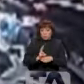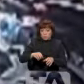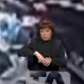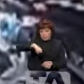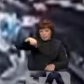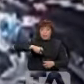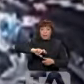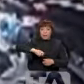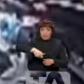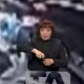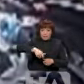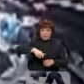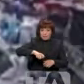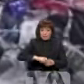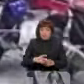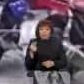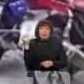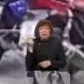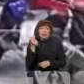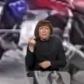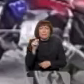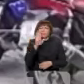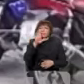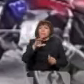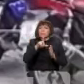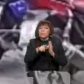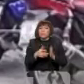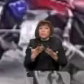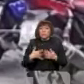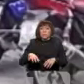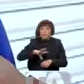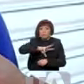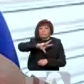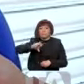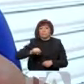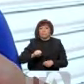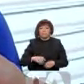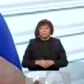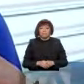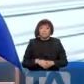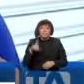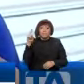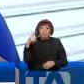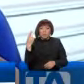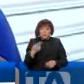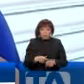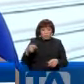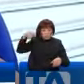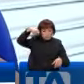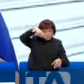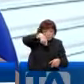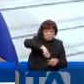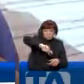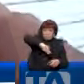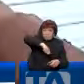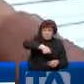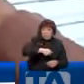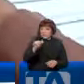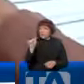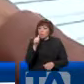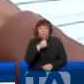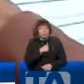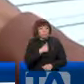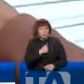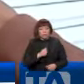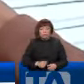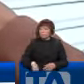llaves maestras y en cuestión de 5 minutos se la sustraen. Él solo mete una llave y se la lleva como dueño. Más rápido